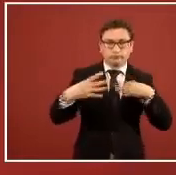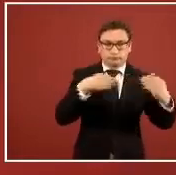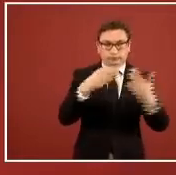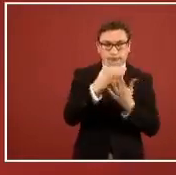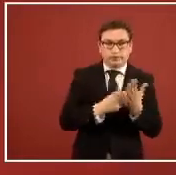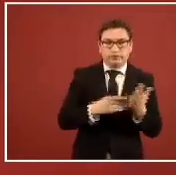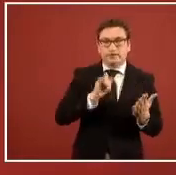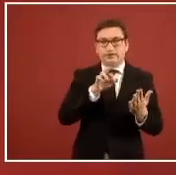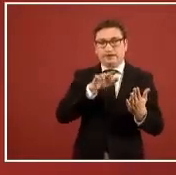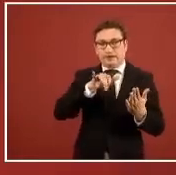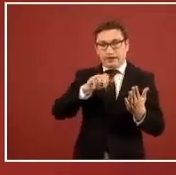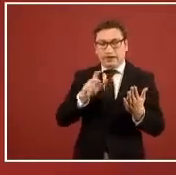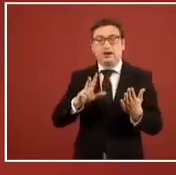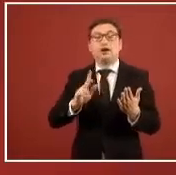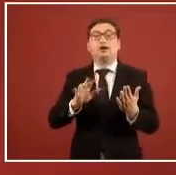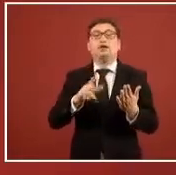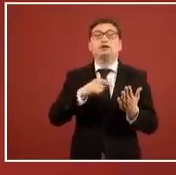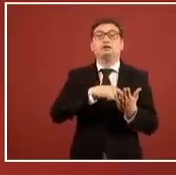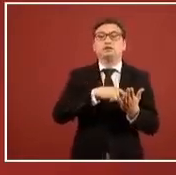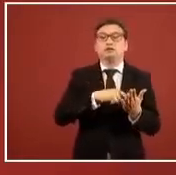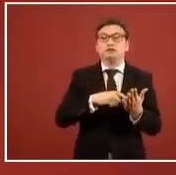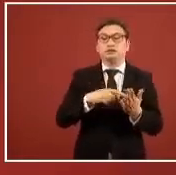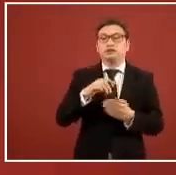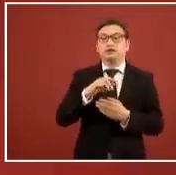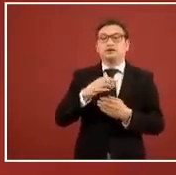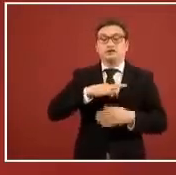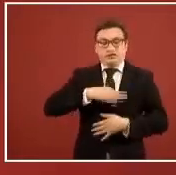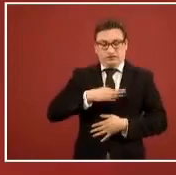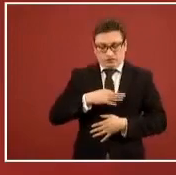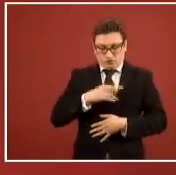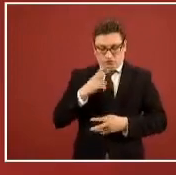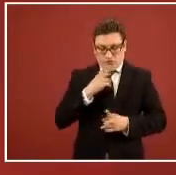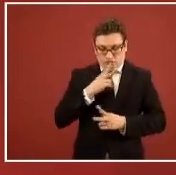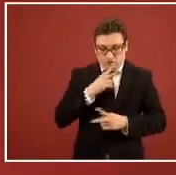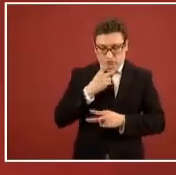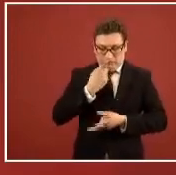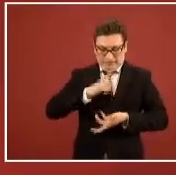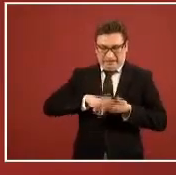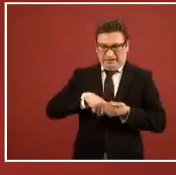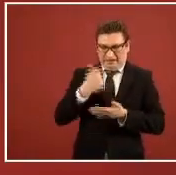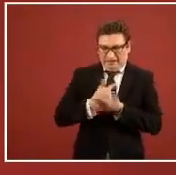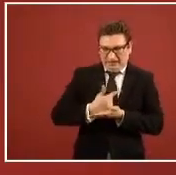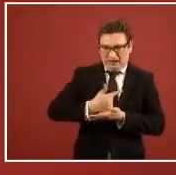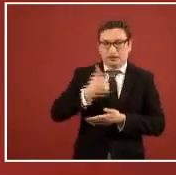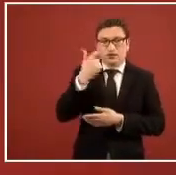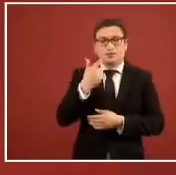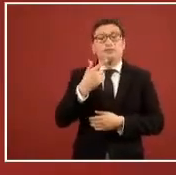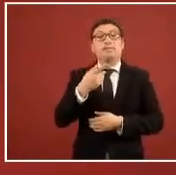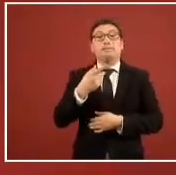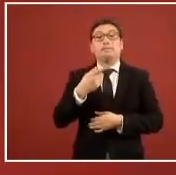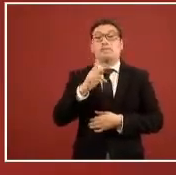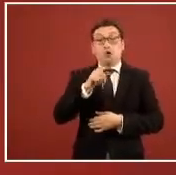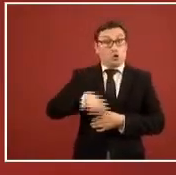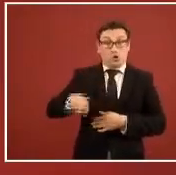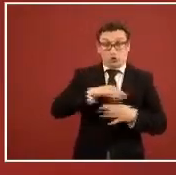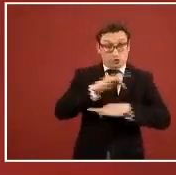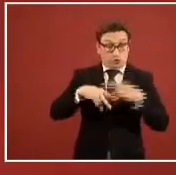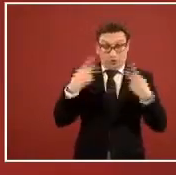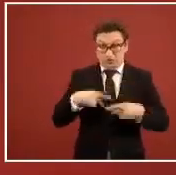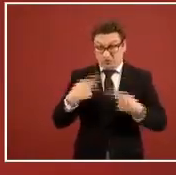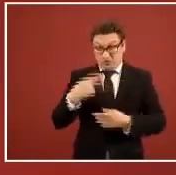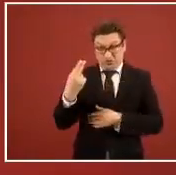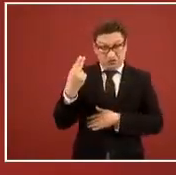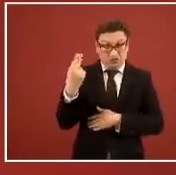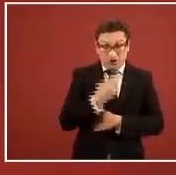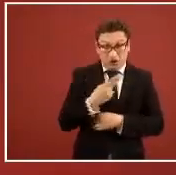denomina IRAG, reitero, infección respiratoria aguda grave. No quiere decir que todas estas personas necesariamente